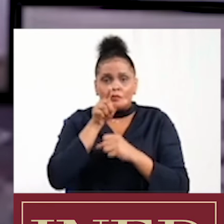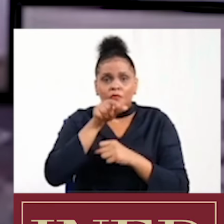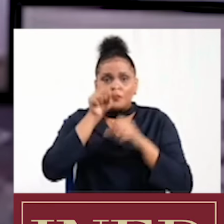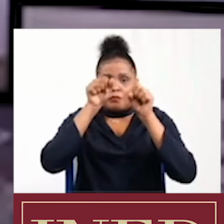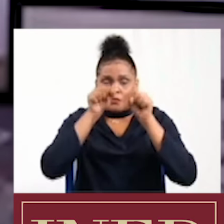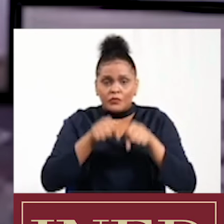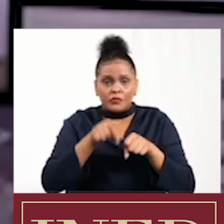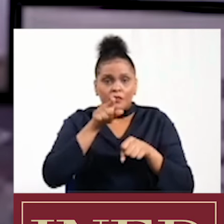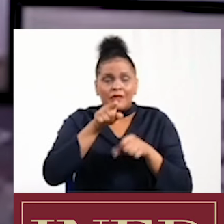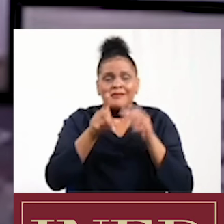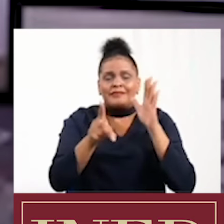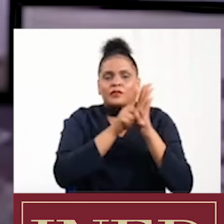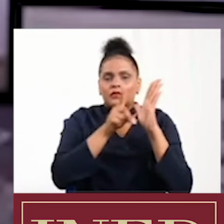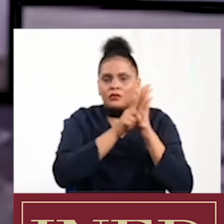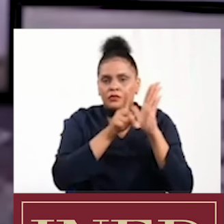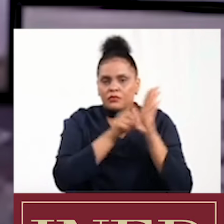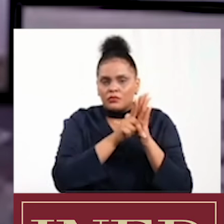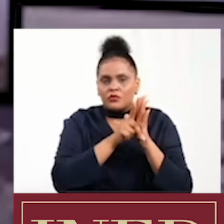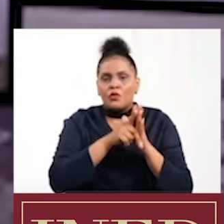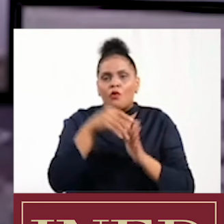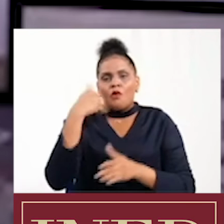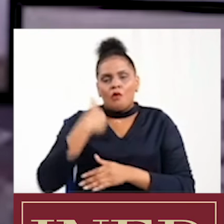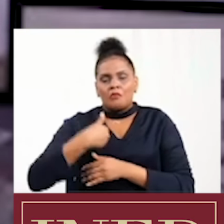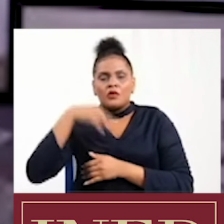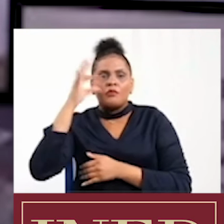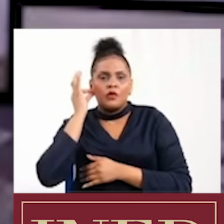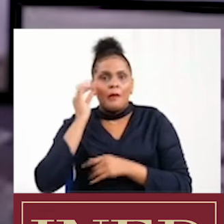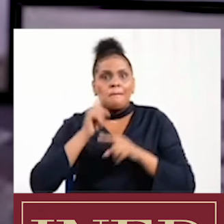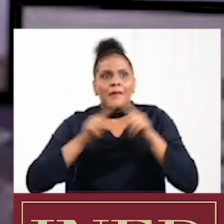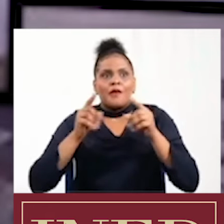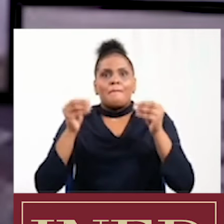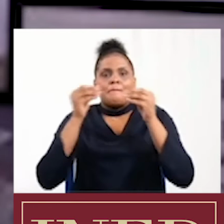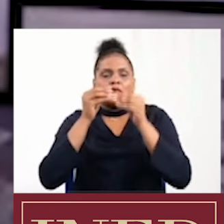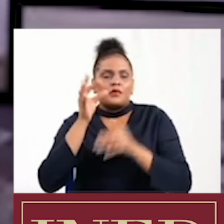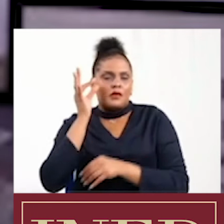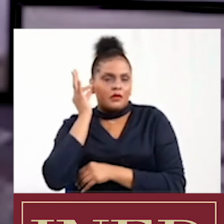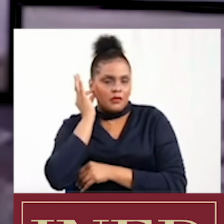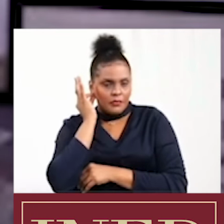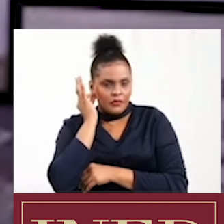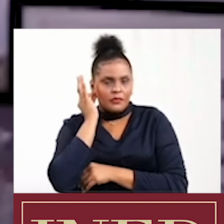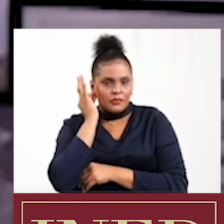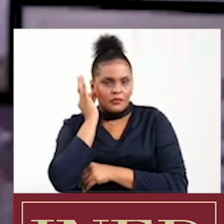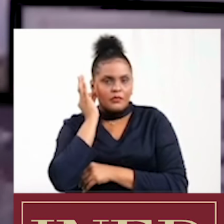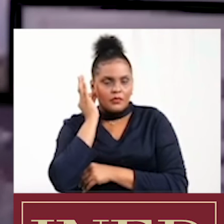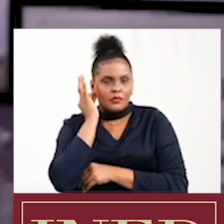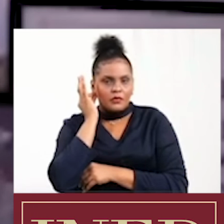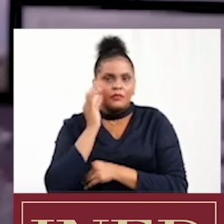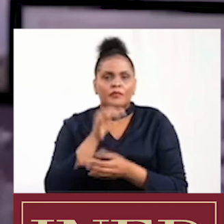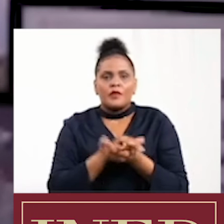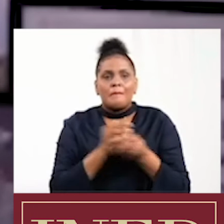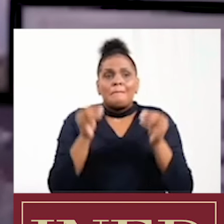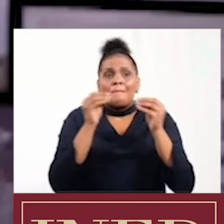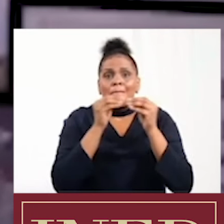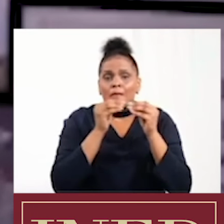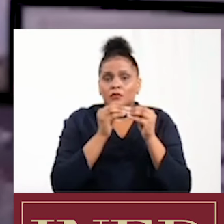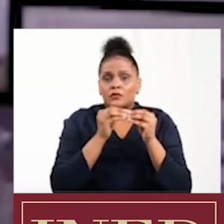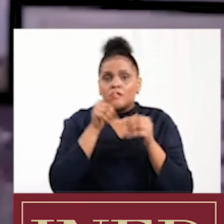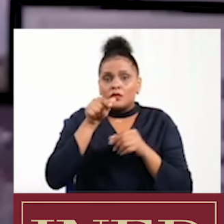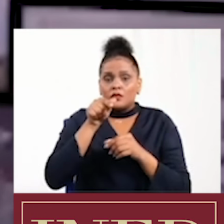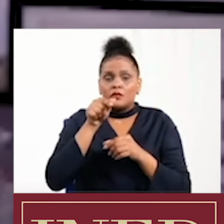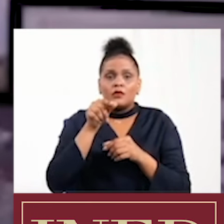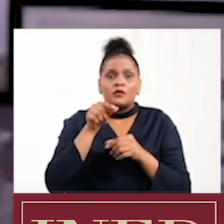muchos de los derechos de hombres y mujeres pero en particular de las mujeres ya sabemos que las mujeres van a ser más afectadas en la pandemia